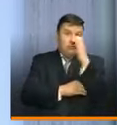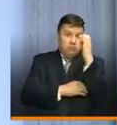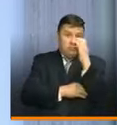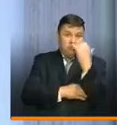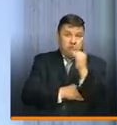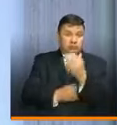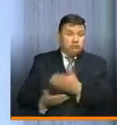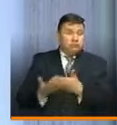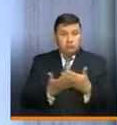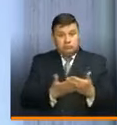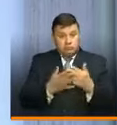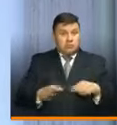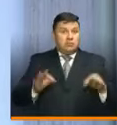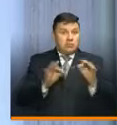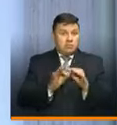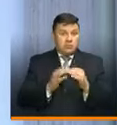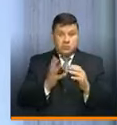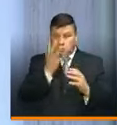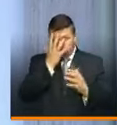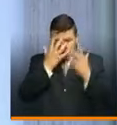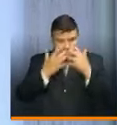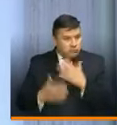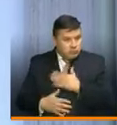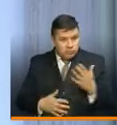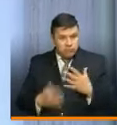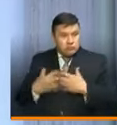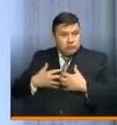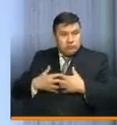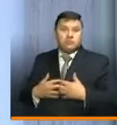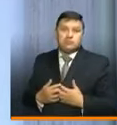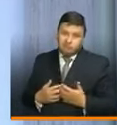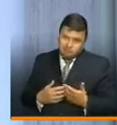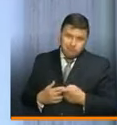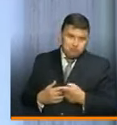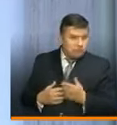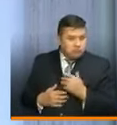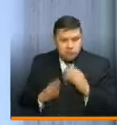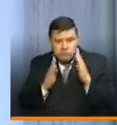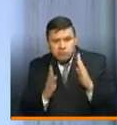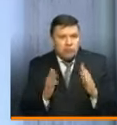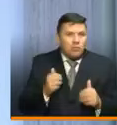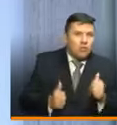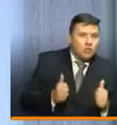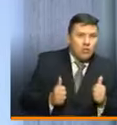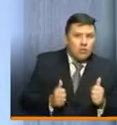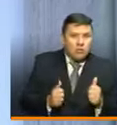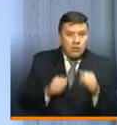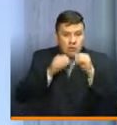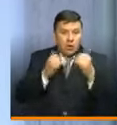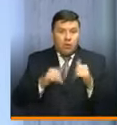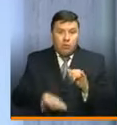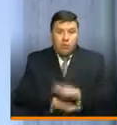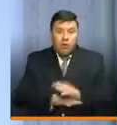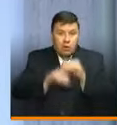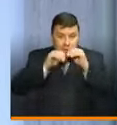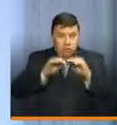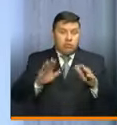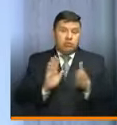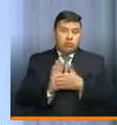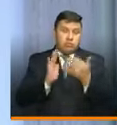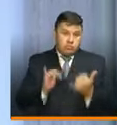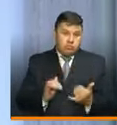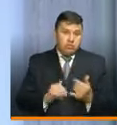nos han ofrecido producir estas caretas en serie, pues también están muy atentas al anuncio esta tarde